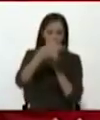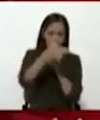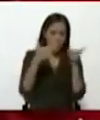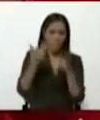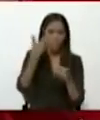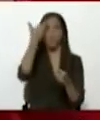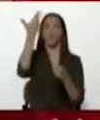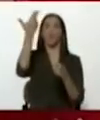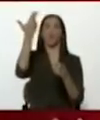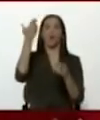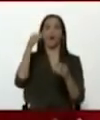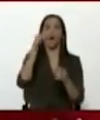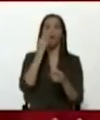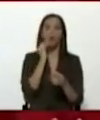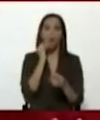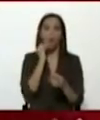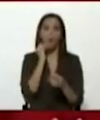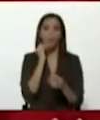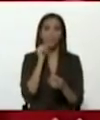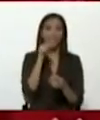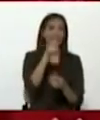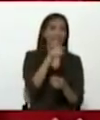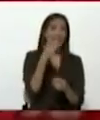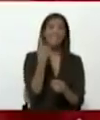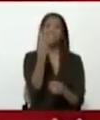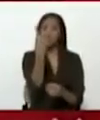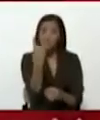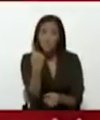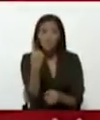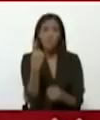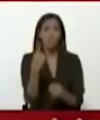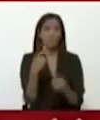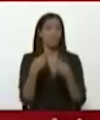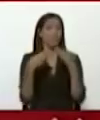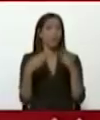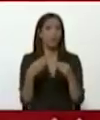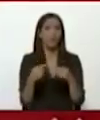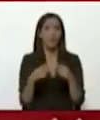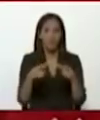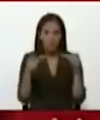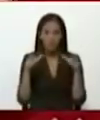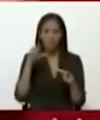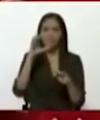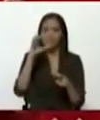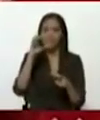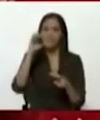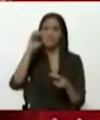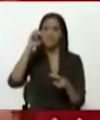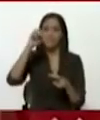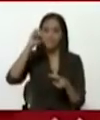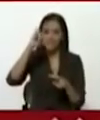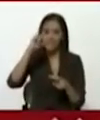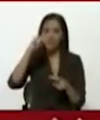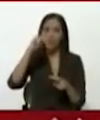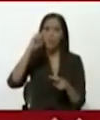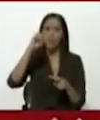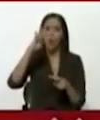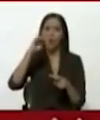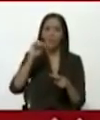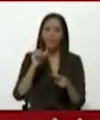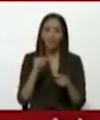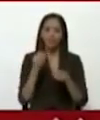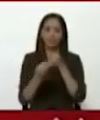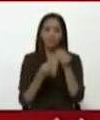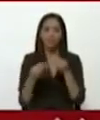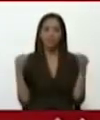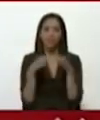muchacho. Ese es uno de los tantos, ese es público. Pero el caso Simonovi fue el que armó un